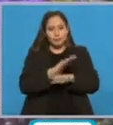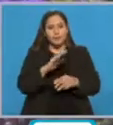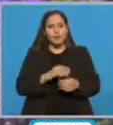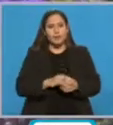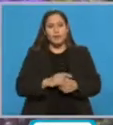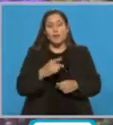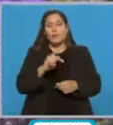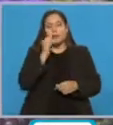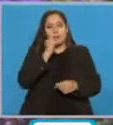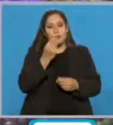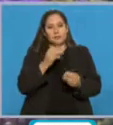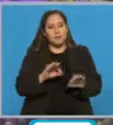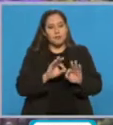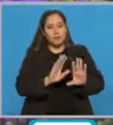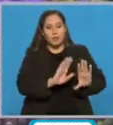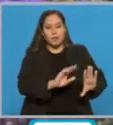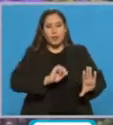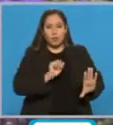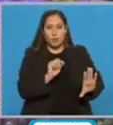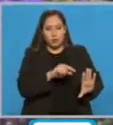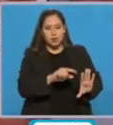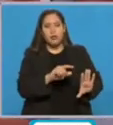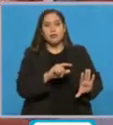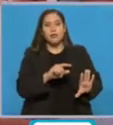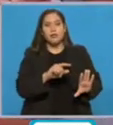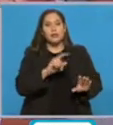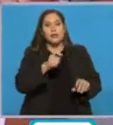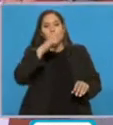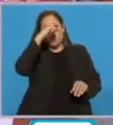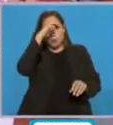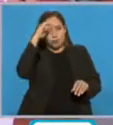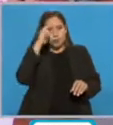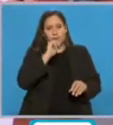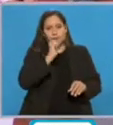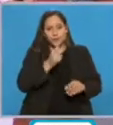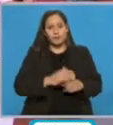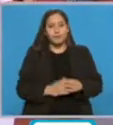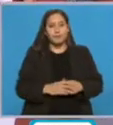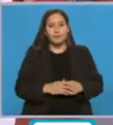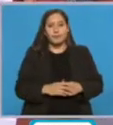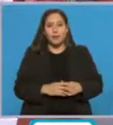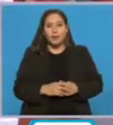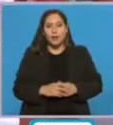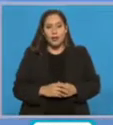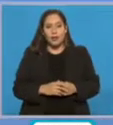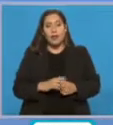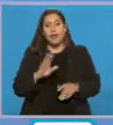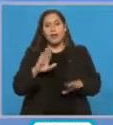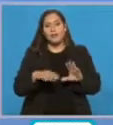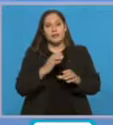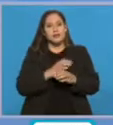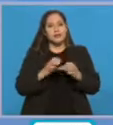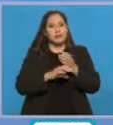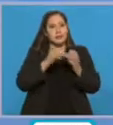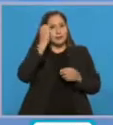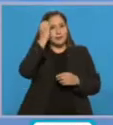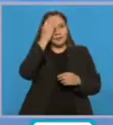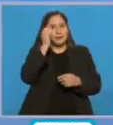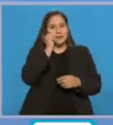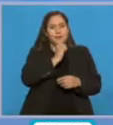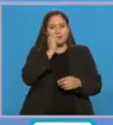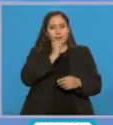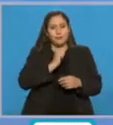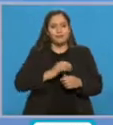importante tenerlo ahí listo en un lugar donde no se puedan humedecer. Sí. Pensar en las mascotas, que luego se nos olvidan en este tipo de